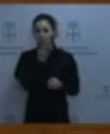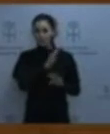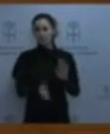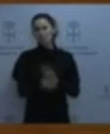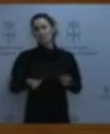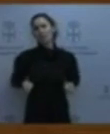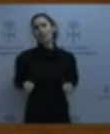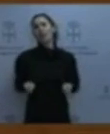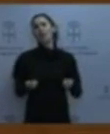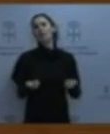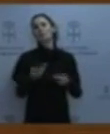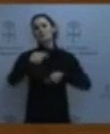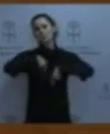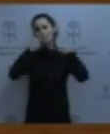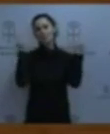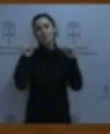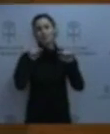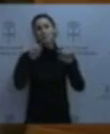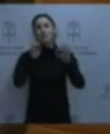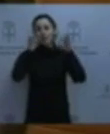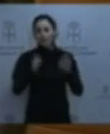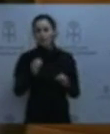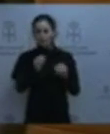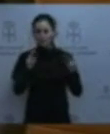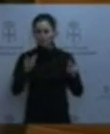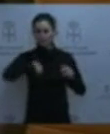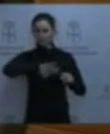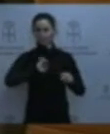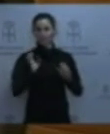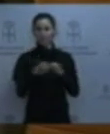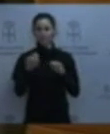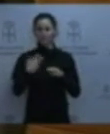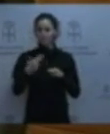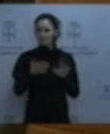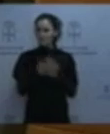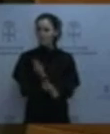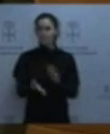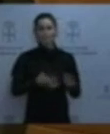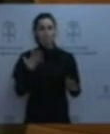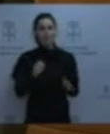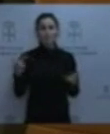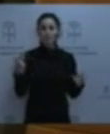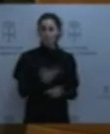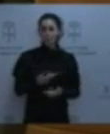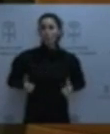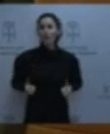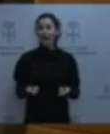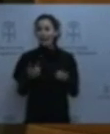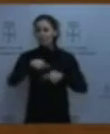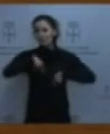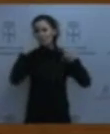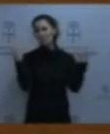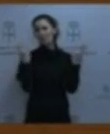gasto público, y esa es la realidad que, desde el punto de vista, al menos, de nuestro grupo político, es claramente prescindible. Gasto público